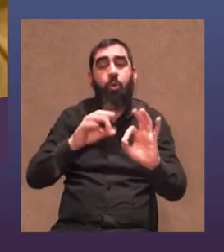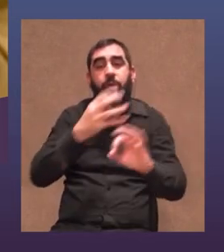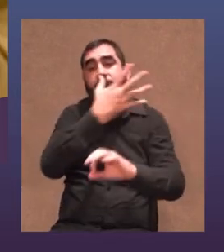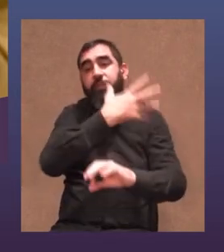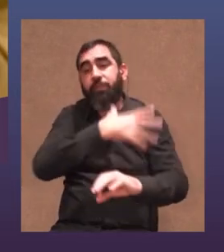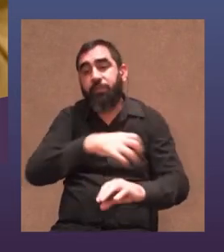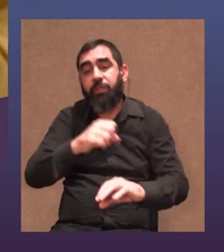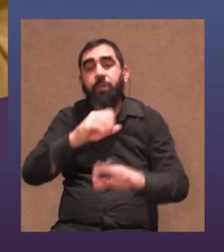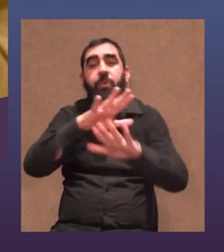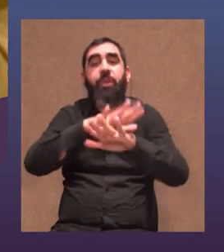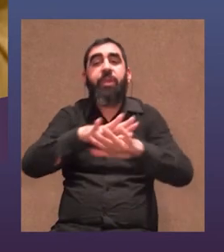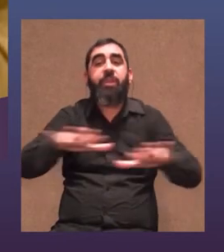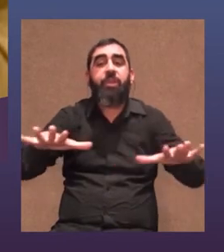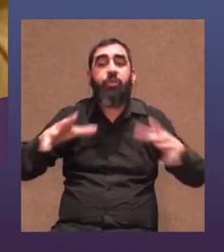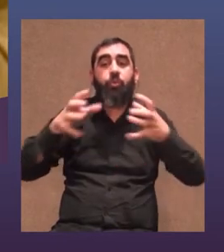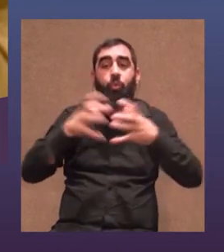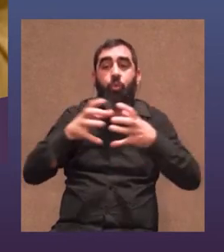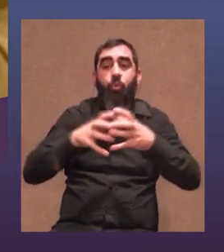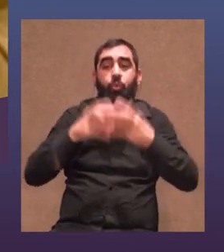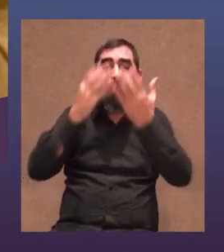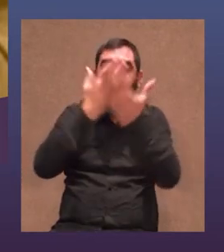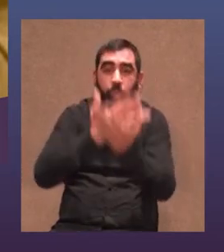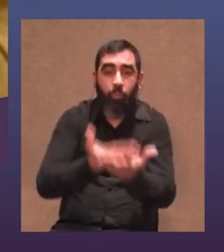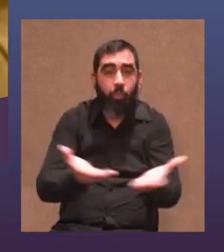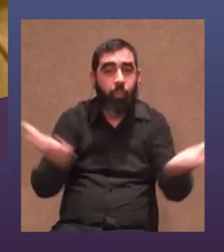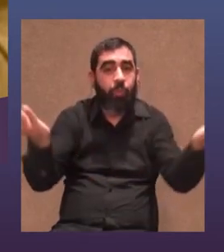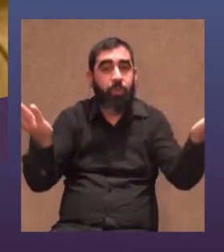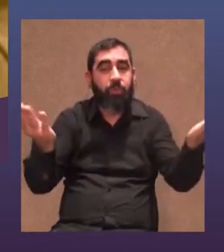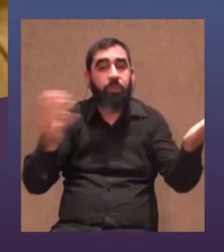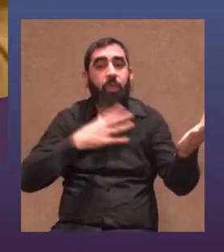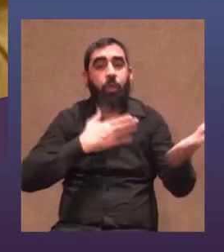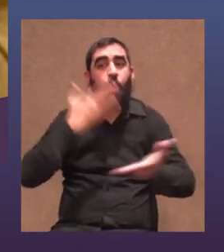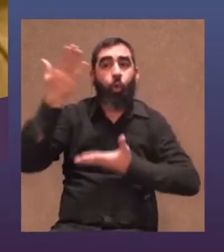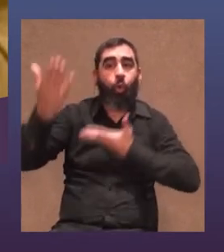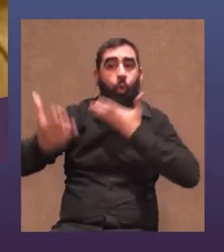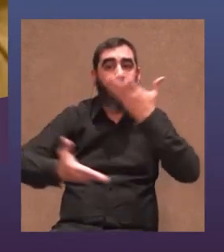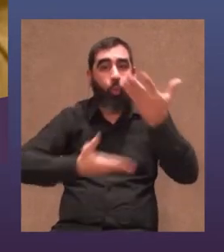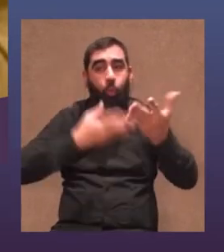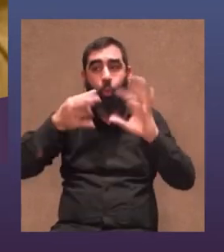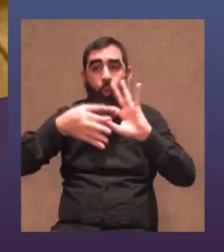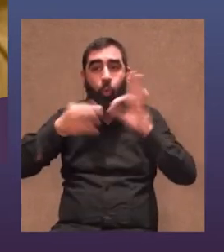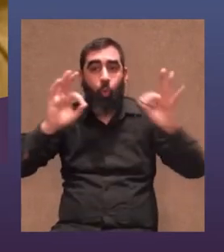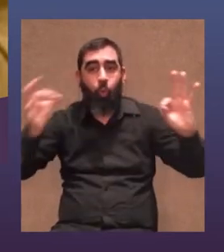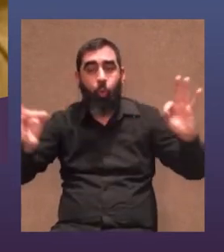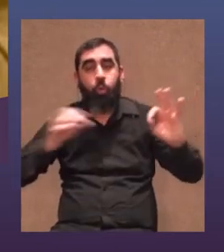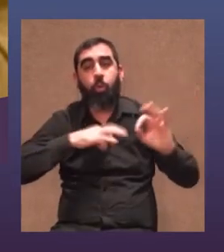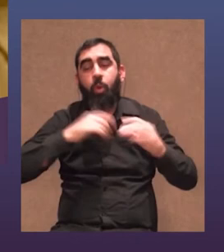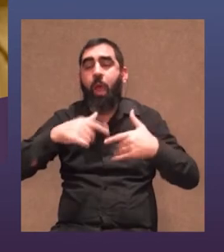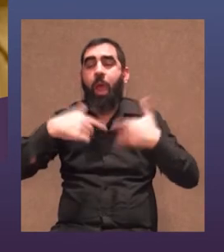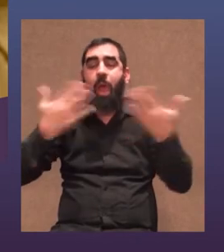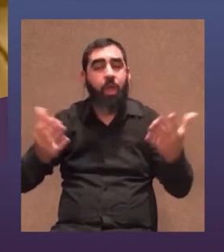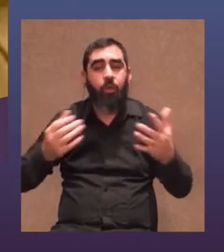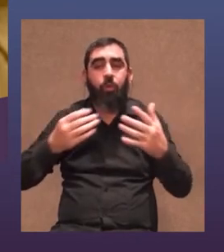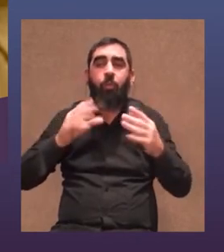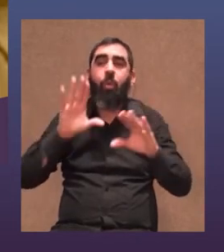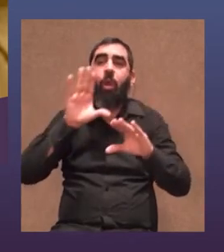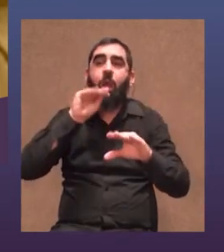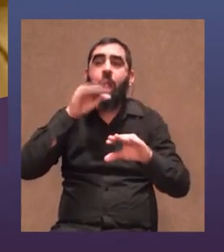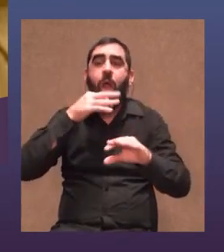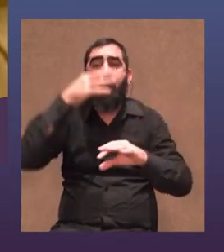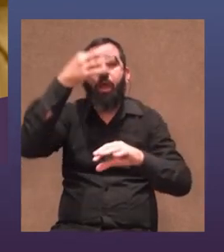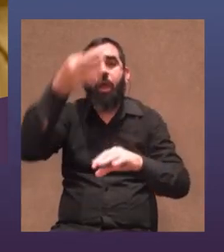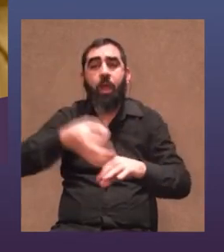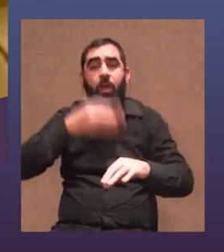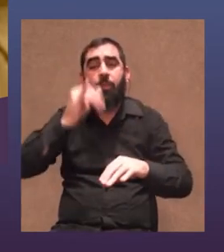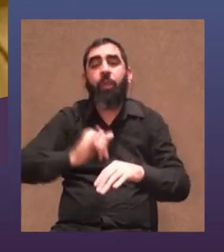algunos chicos de la orquesta, que lleve un coro, que lleve algo, pero, o que les vaya a hablar y que les cuente de